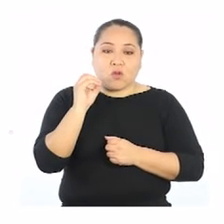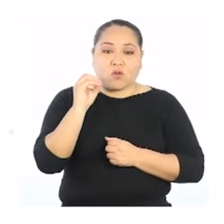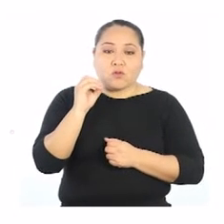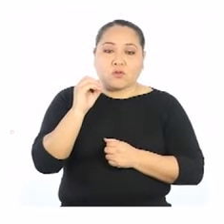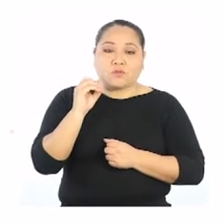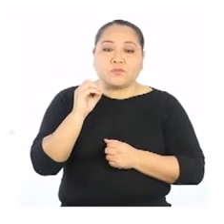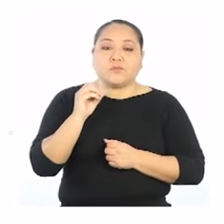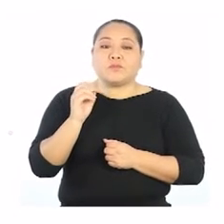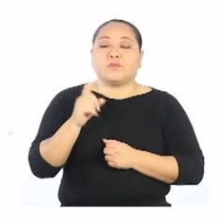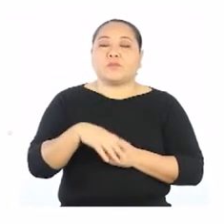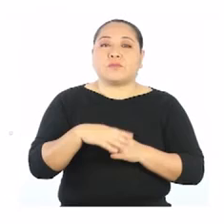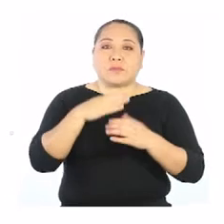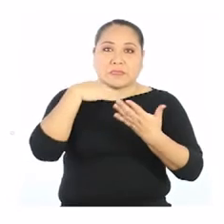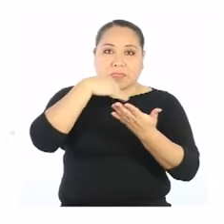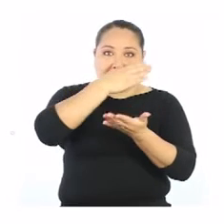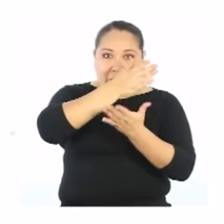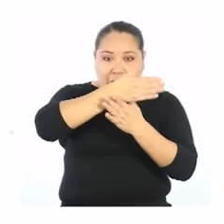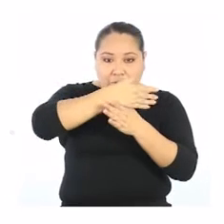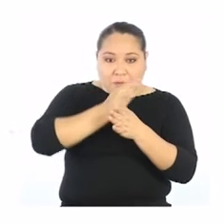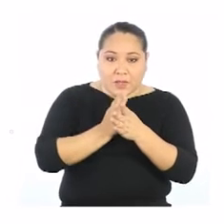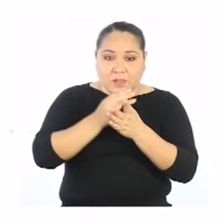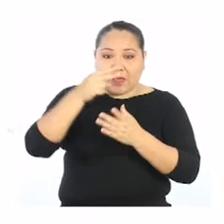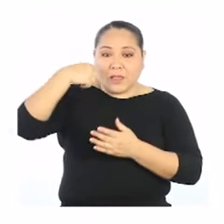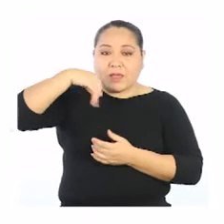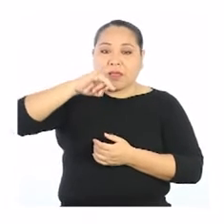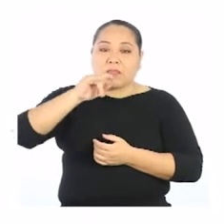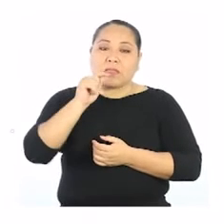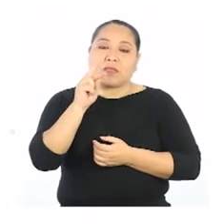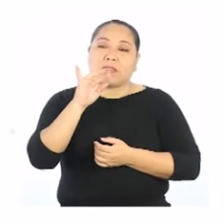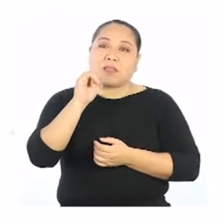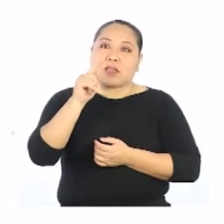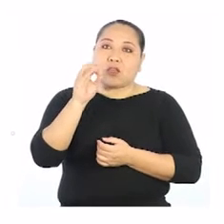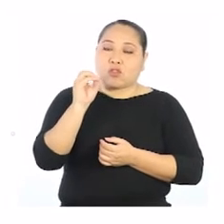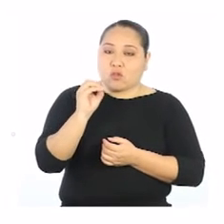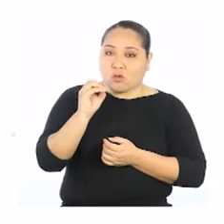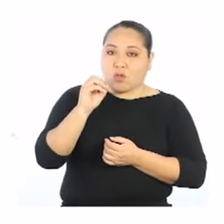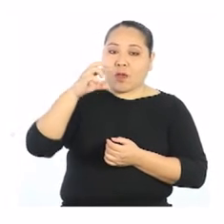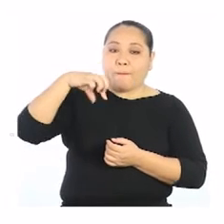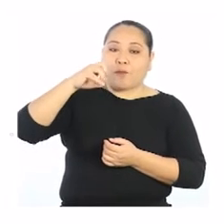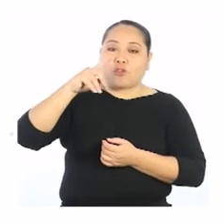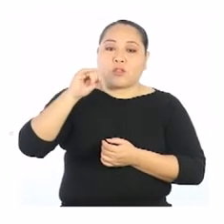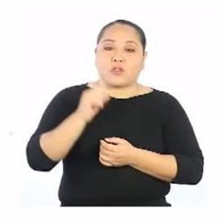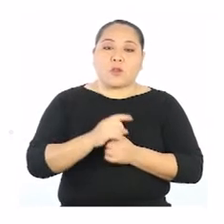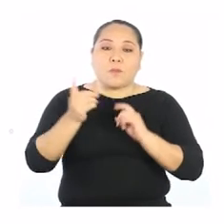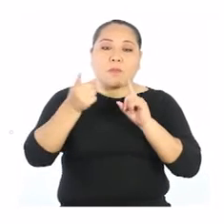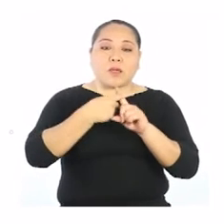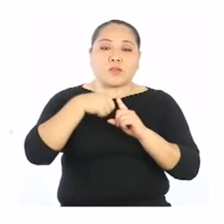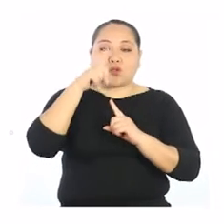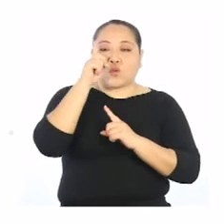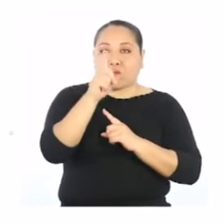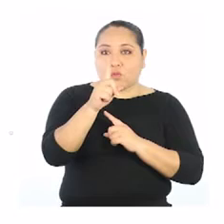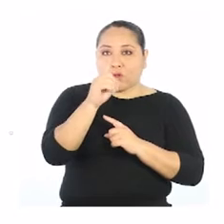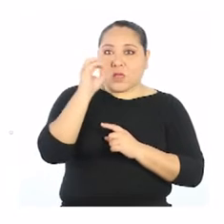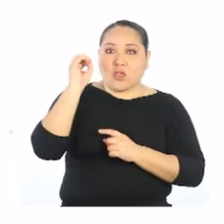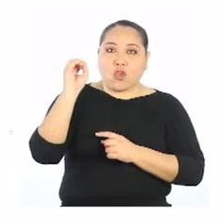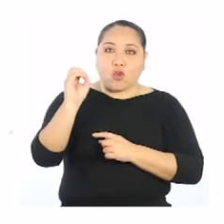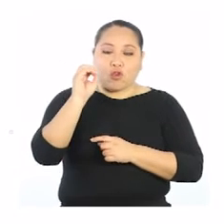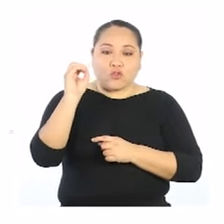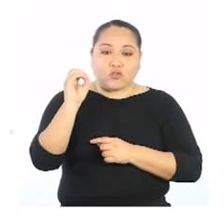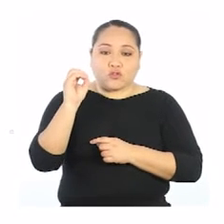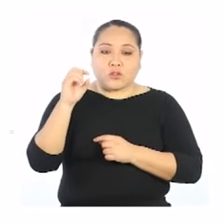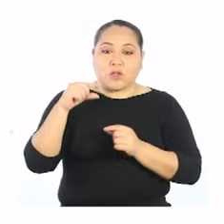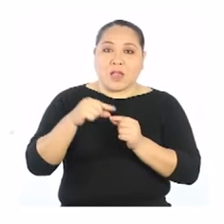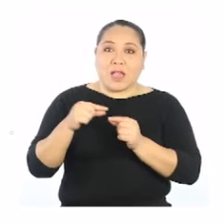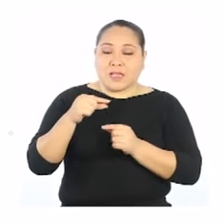sólido, se descomponen en 2 moléculas de nitrito de potasio, sólido, más una molécula de